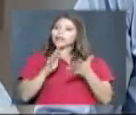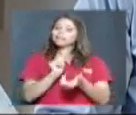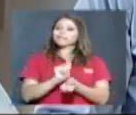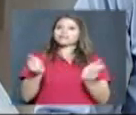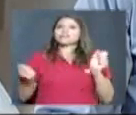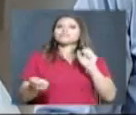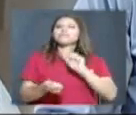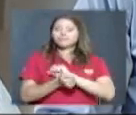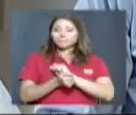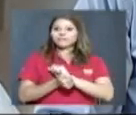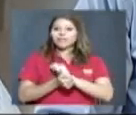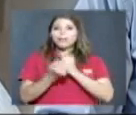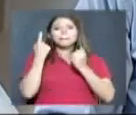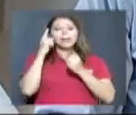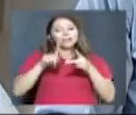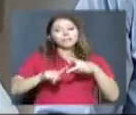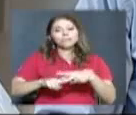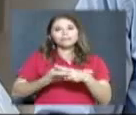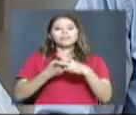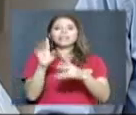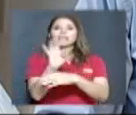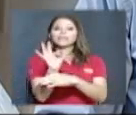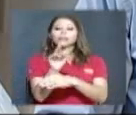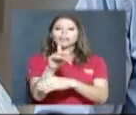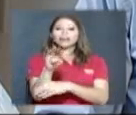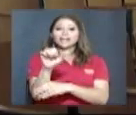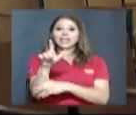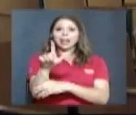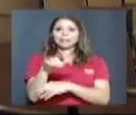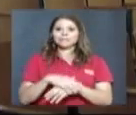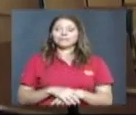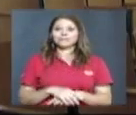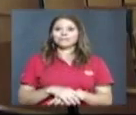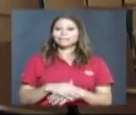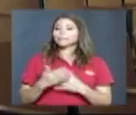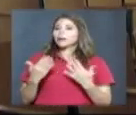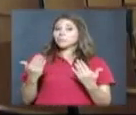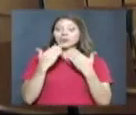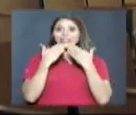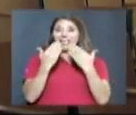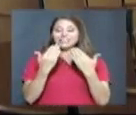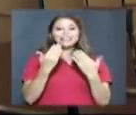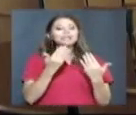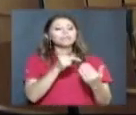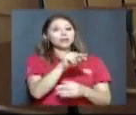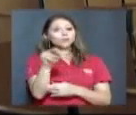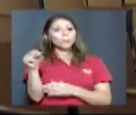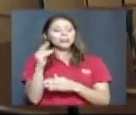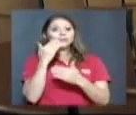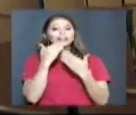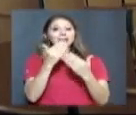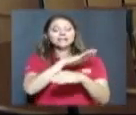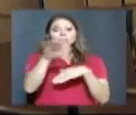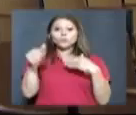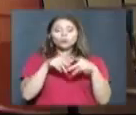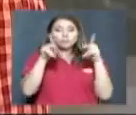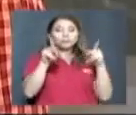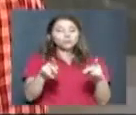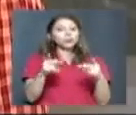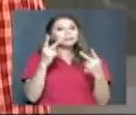al encendido digital. Venga. Marvin. Gracias, Marlon, a los compañeros y a todo el público y a la